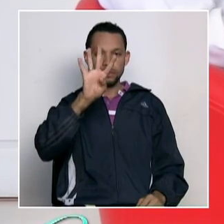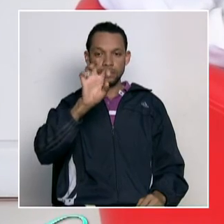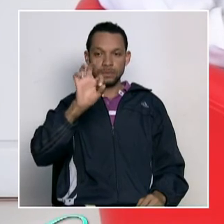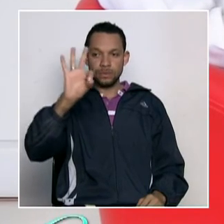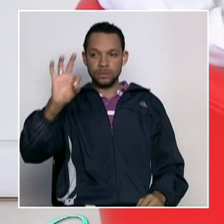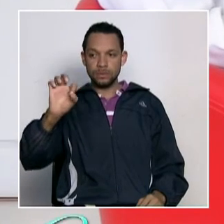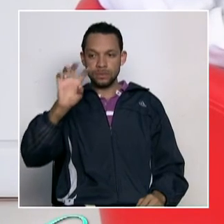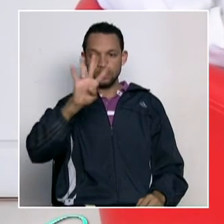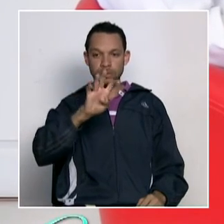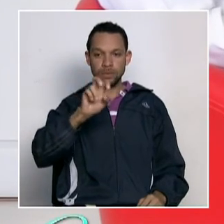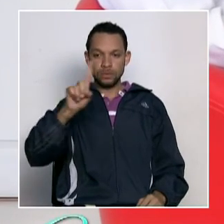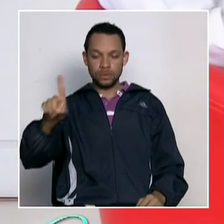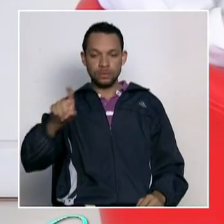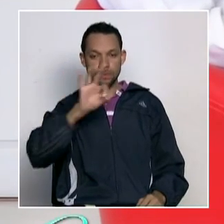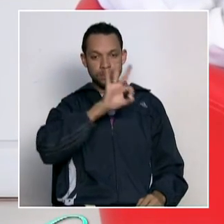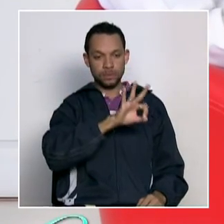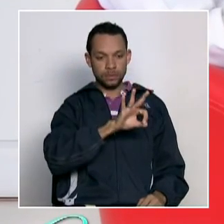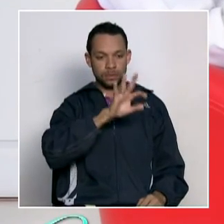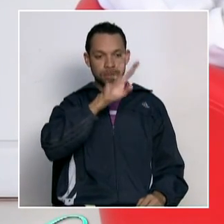379-9891.